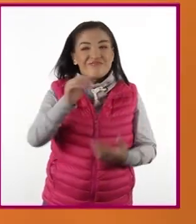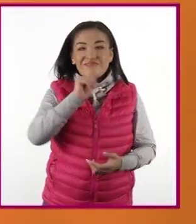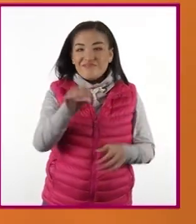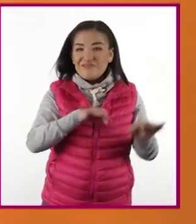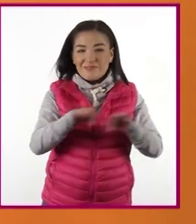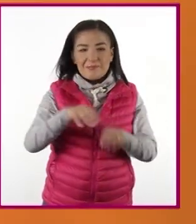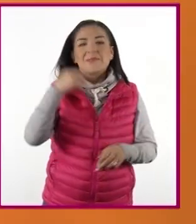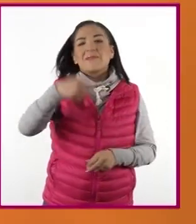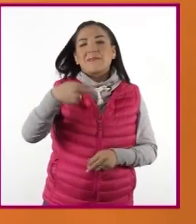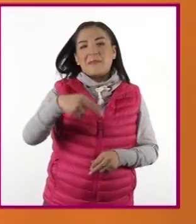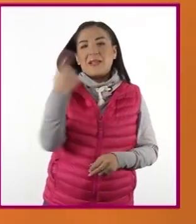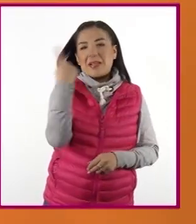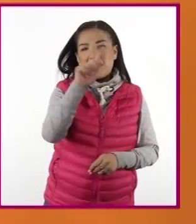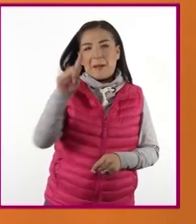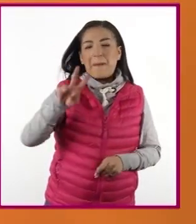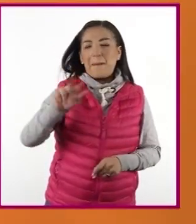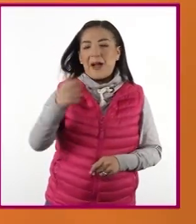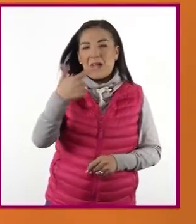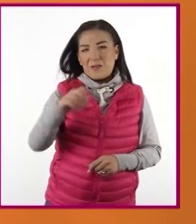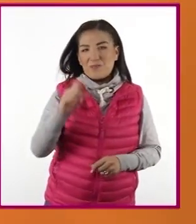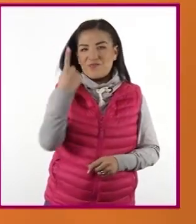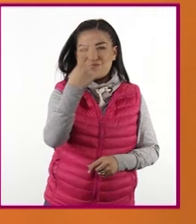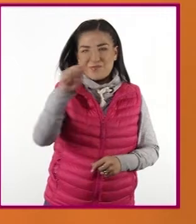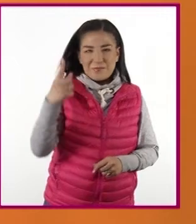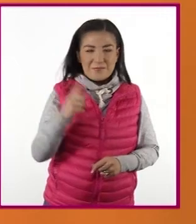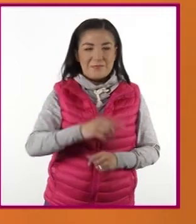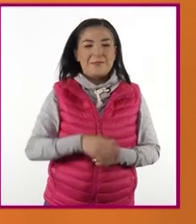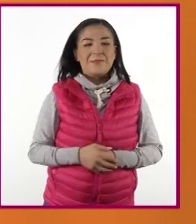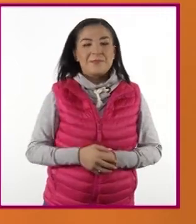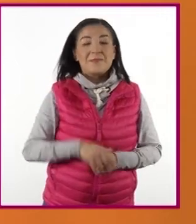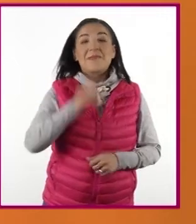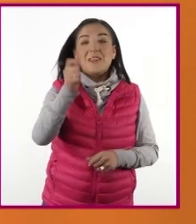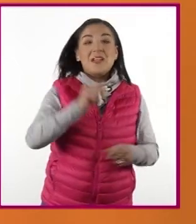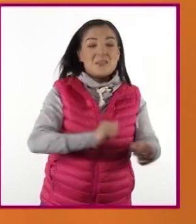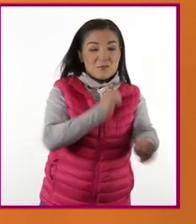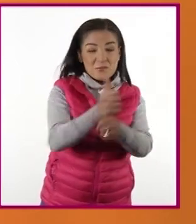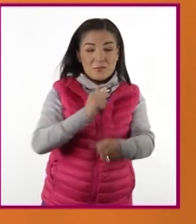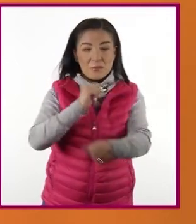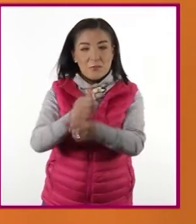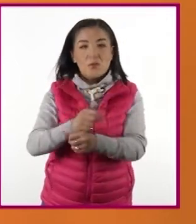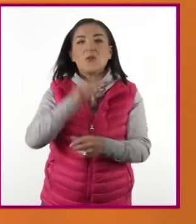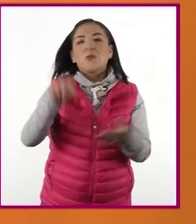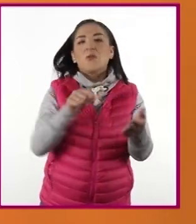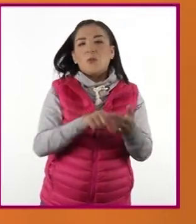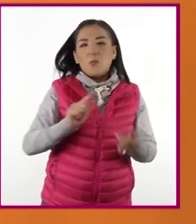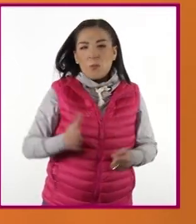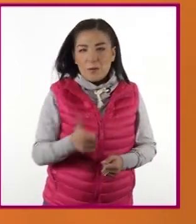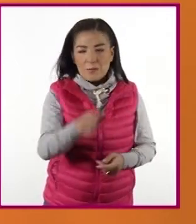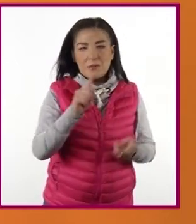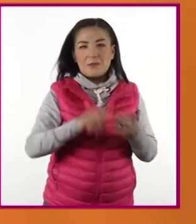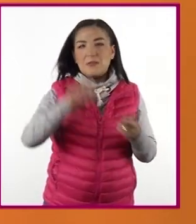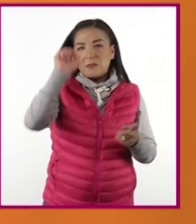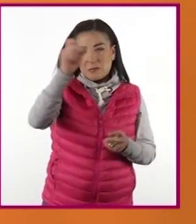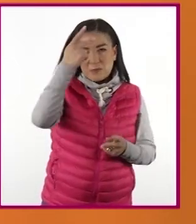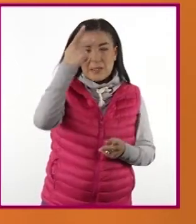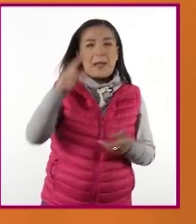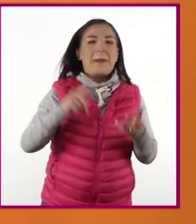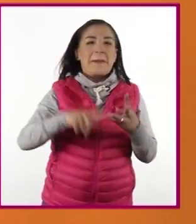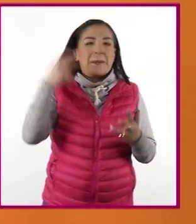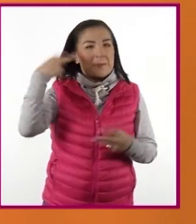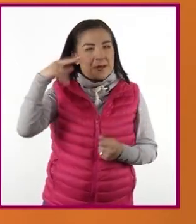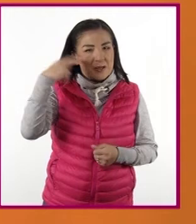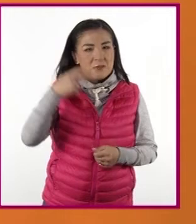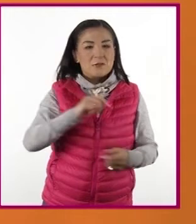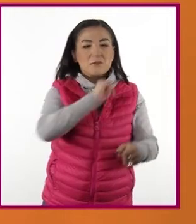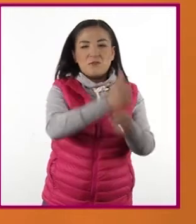llamaban vagos. Se establecieron en mayor cantidad en las intendencias de Guanajuato, San Luis Potosí y Veracruz.